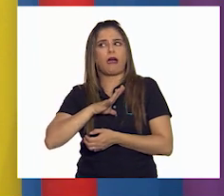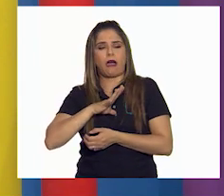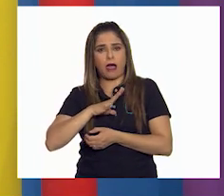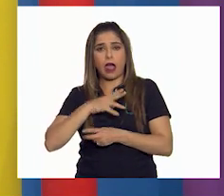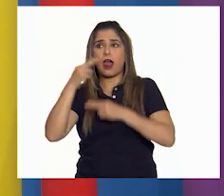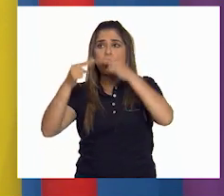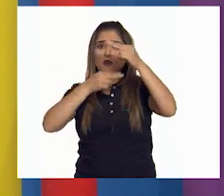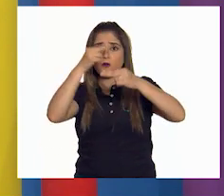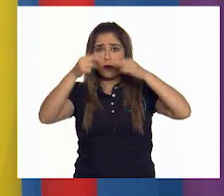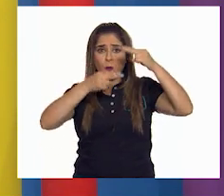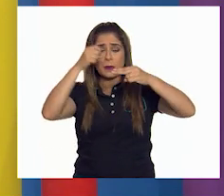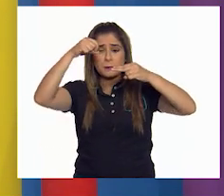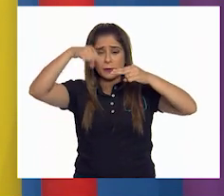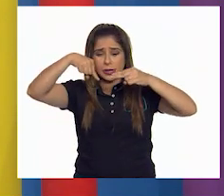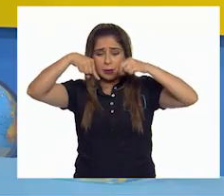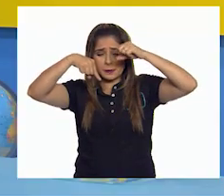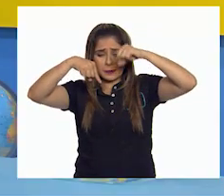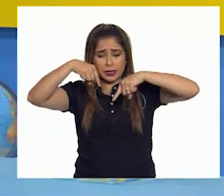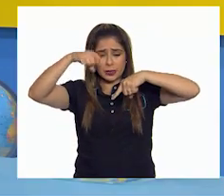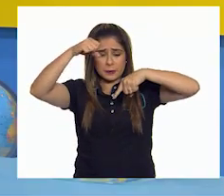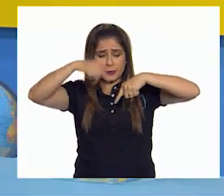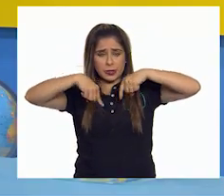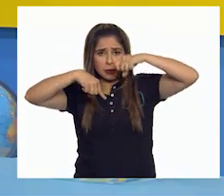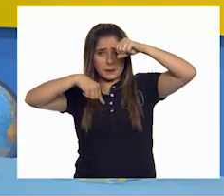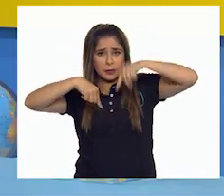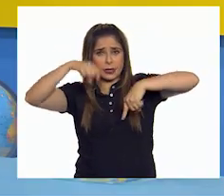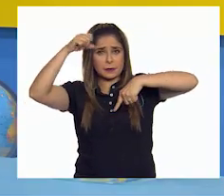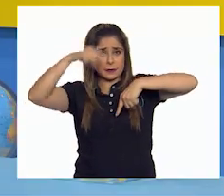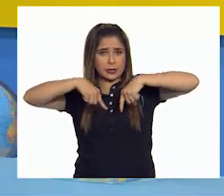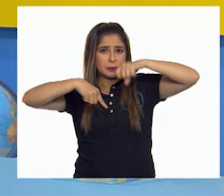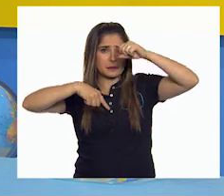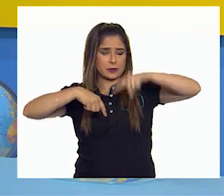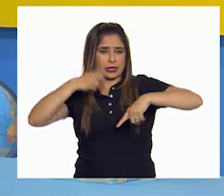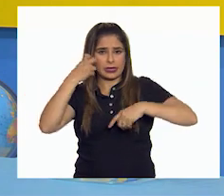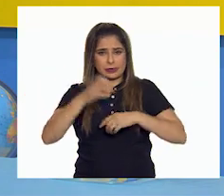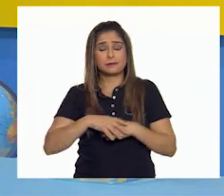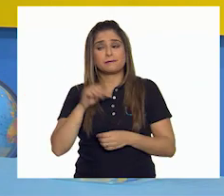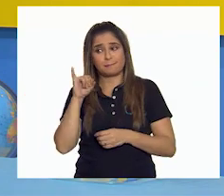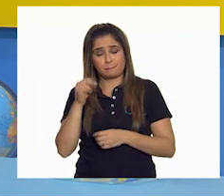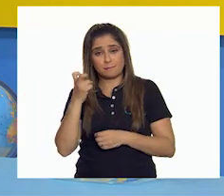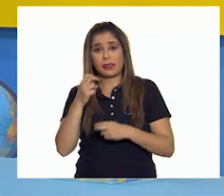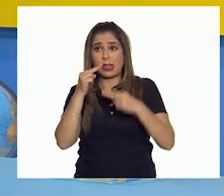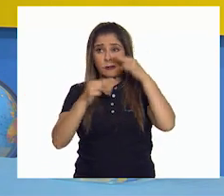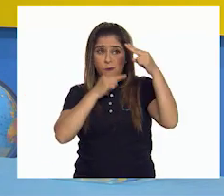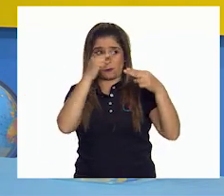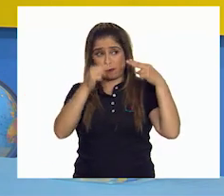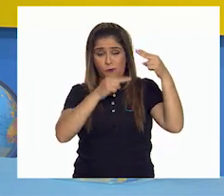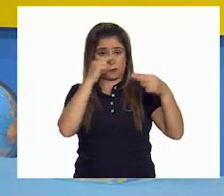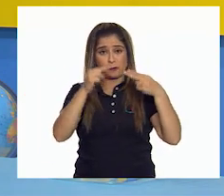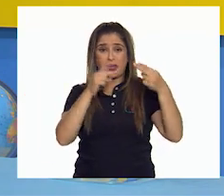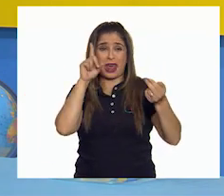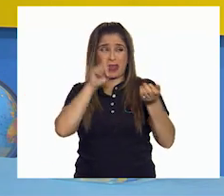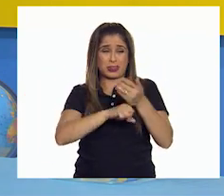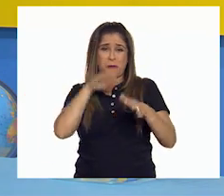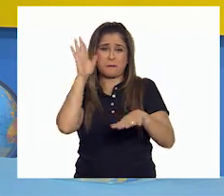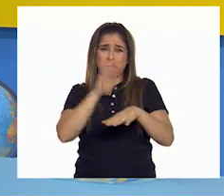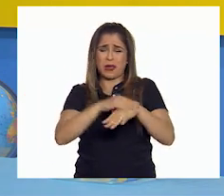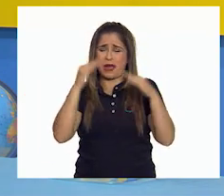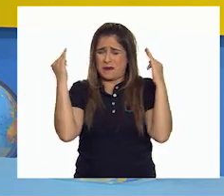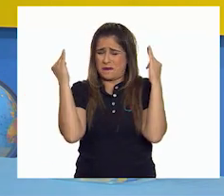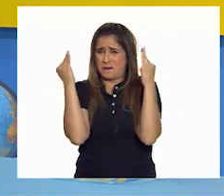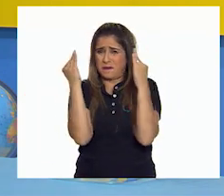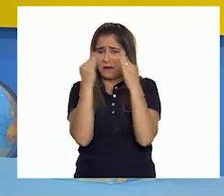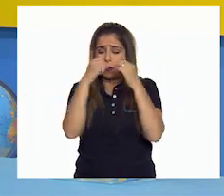son pequeñitas, pequeñitas y muy ligeras. Así es. Si la temperatura disminuye más, esas gotas microscópicas